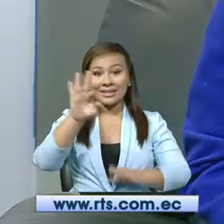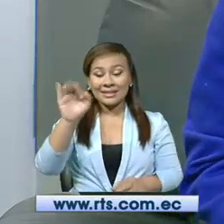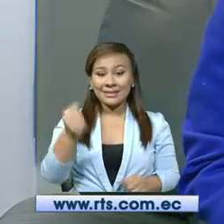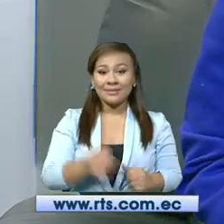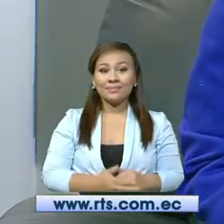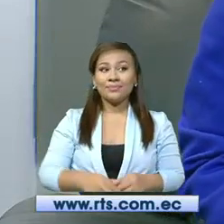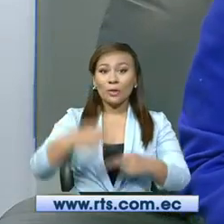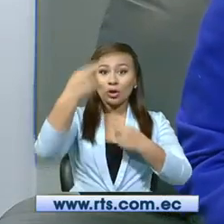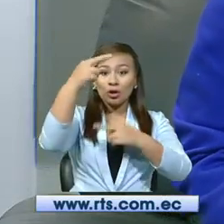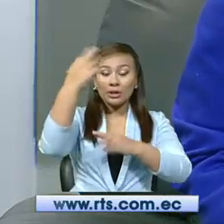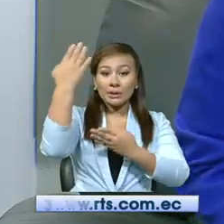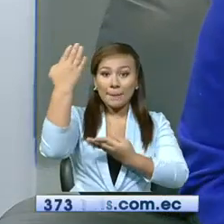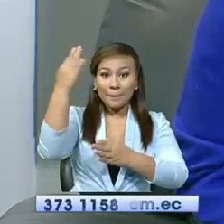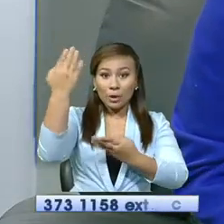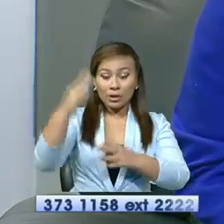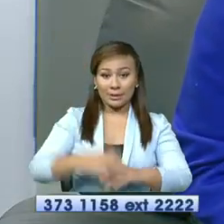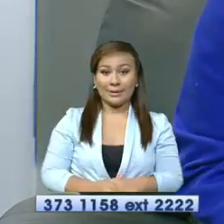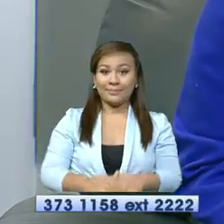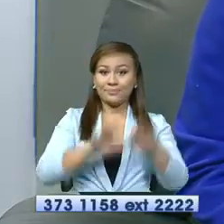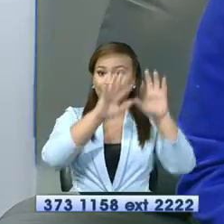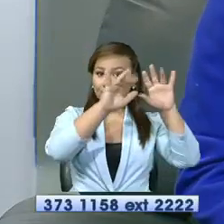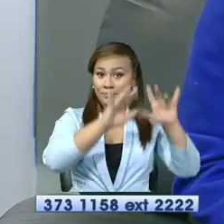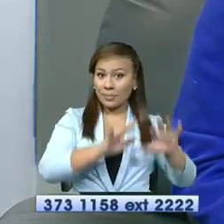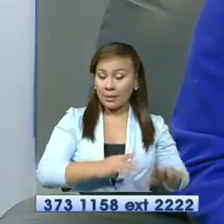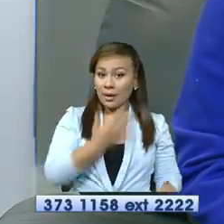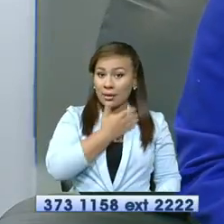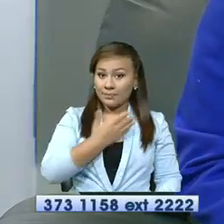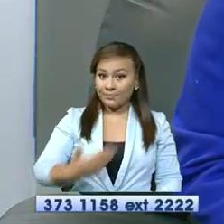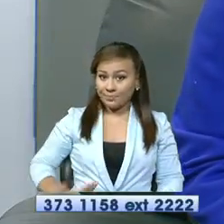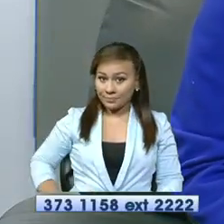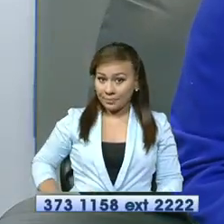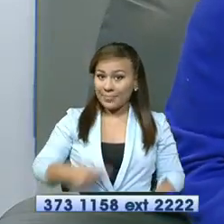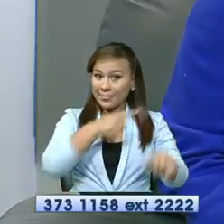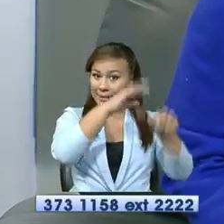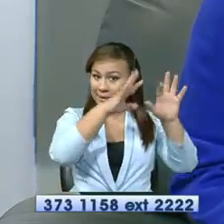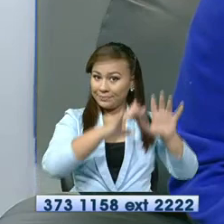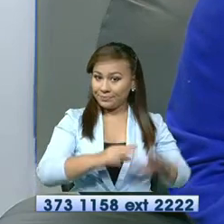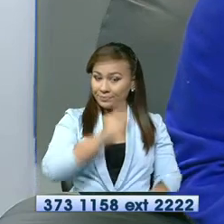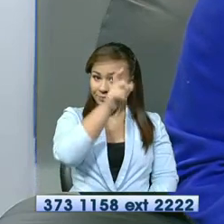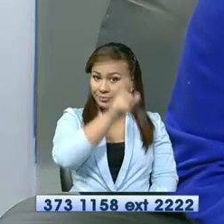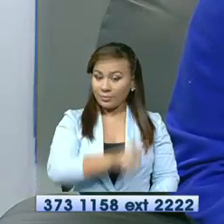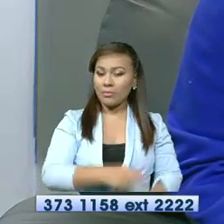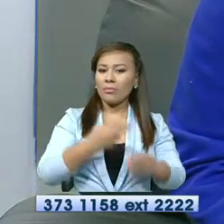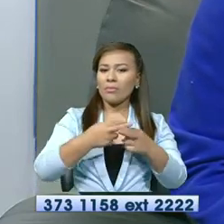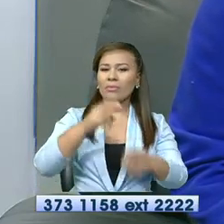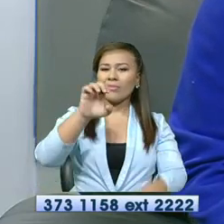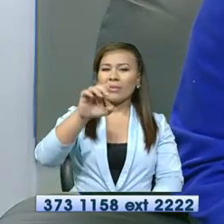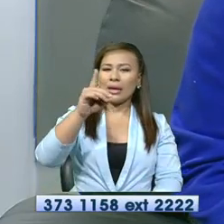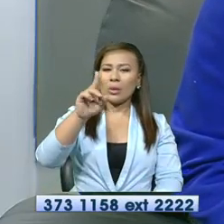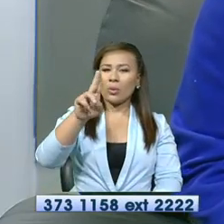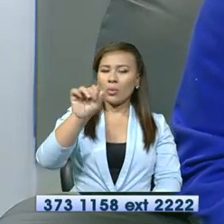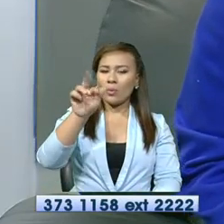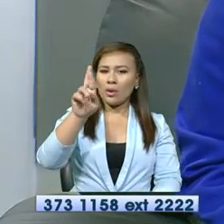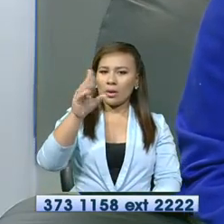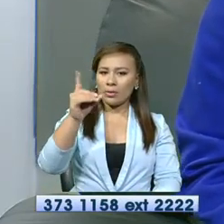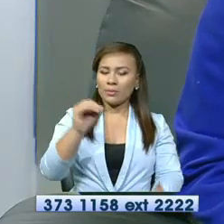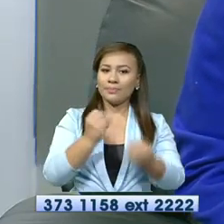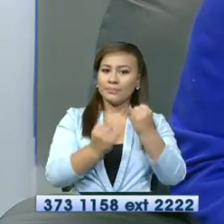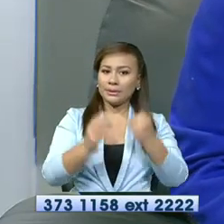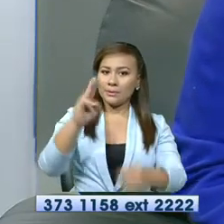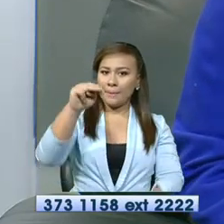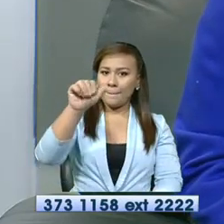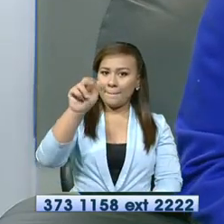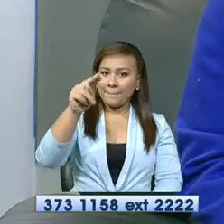En el ámbito político, el secretario de la presidencia, Eduardo Mangas, presentó su renuncia al cargo luego del